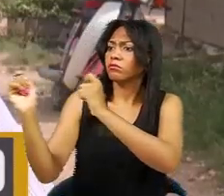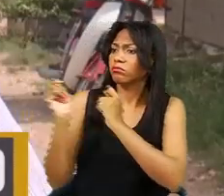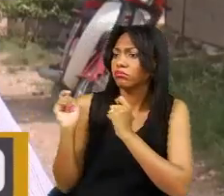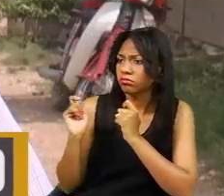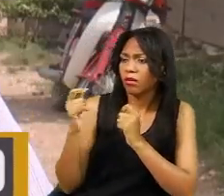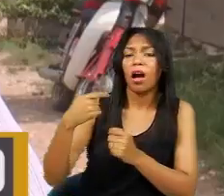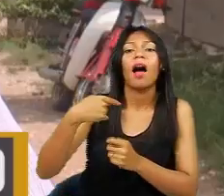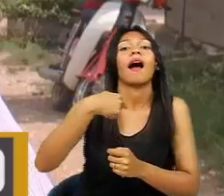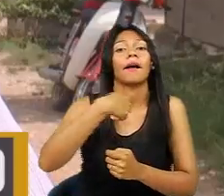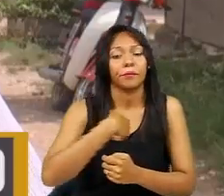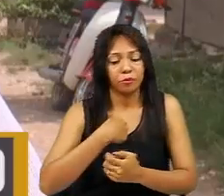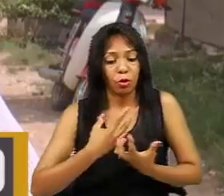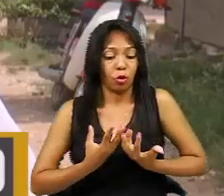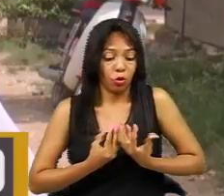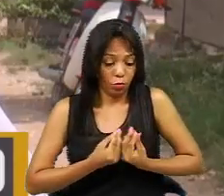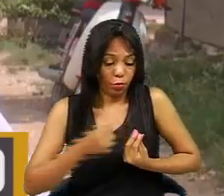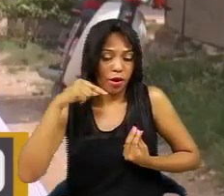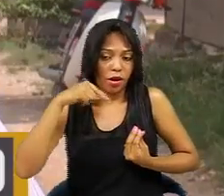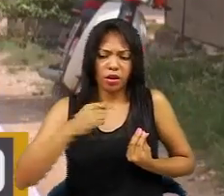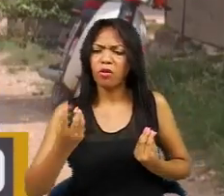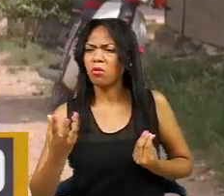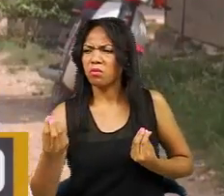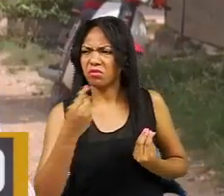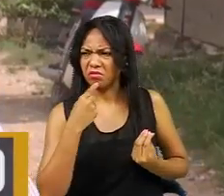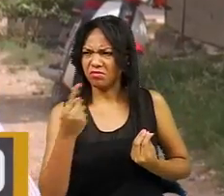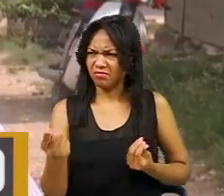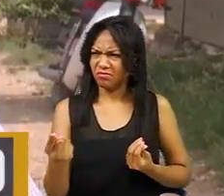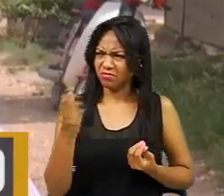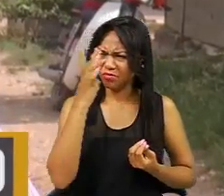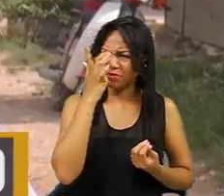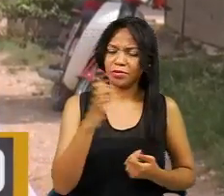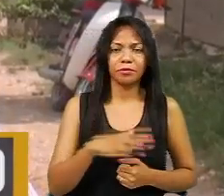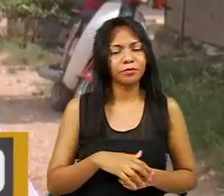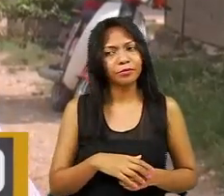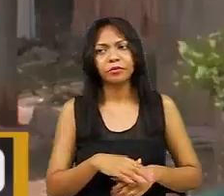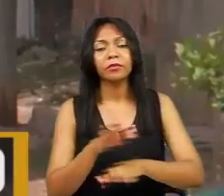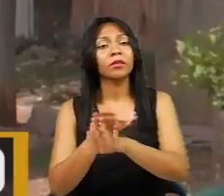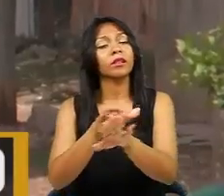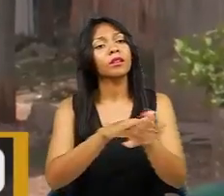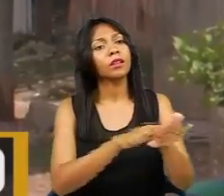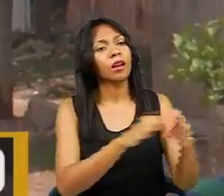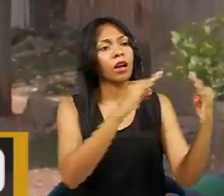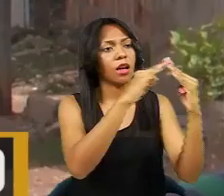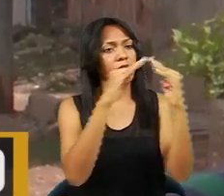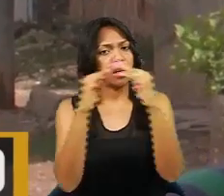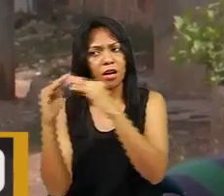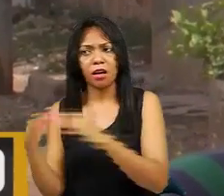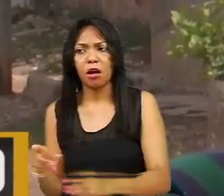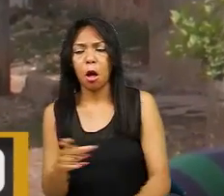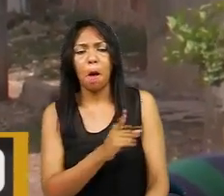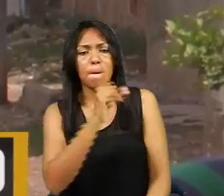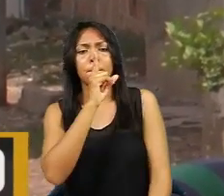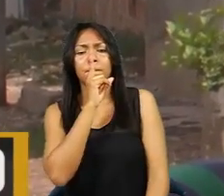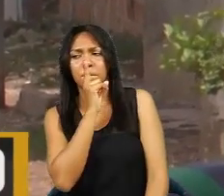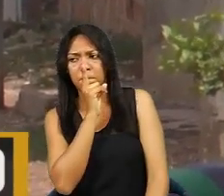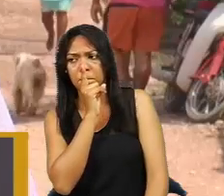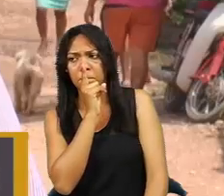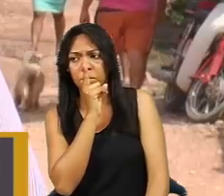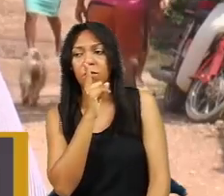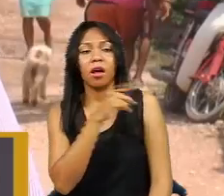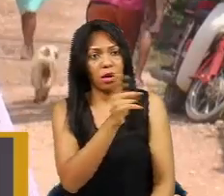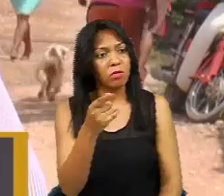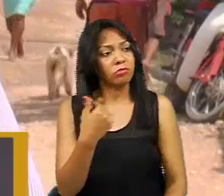porque todo el procedimiento se hizo correctamente. Los elegidos han hecho un llamado a los vecinos para aclarar que a pesar de la impugnación su elección sigue vigente.